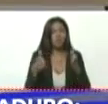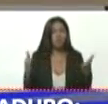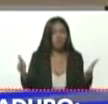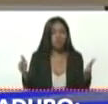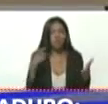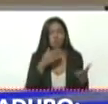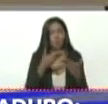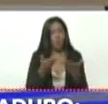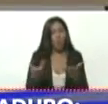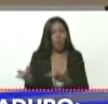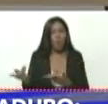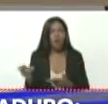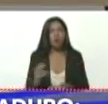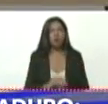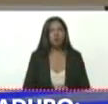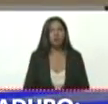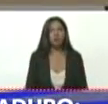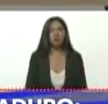una cordial invitación.